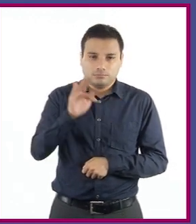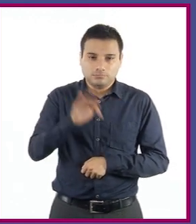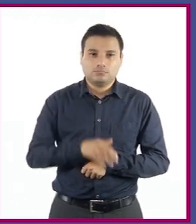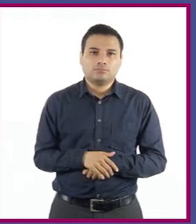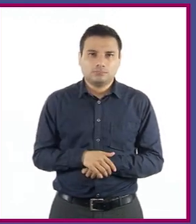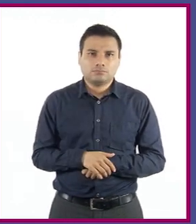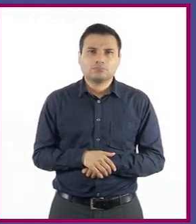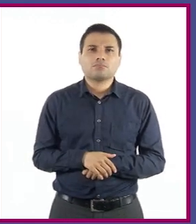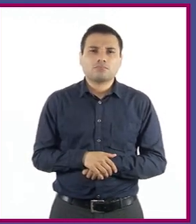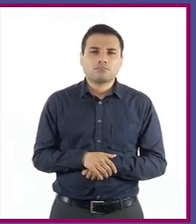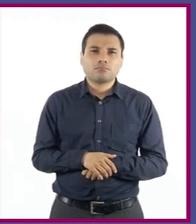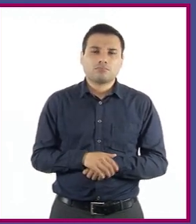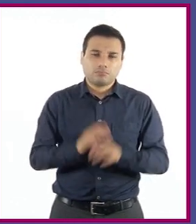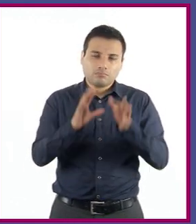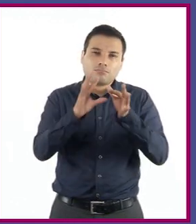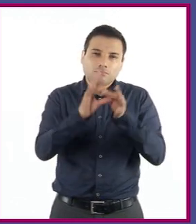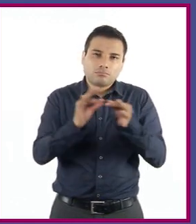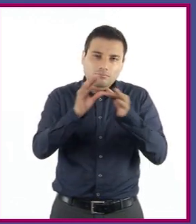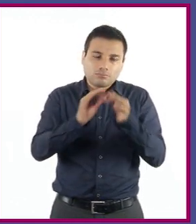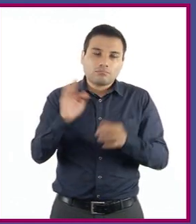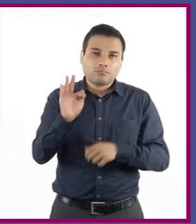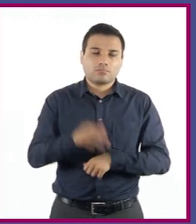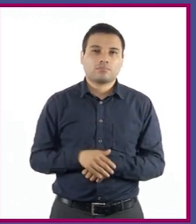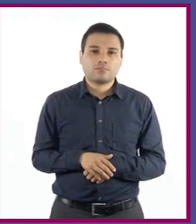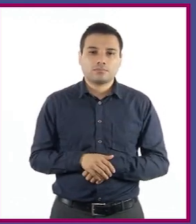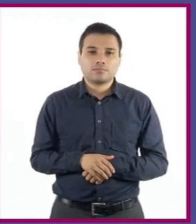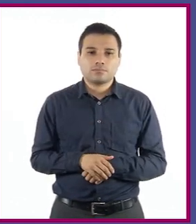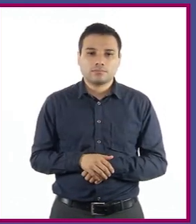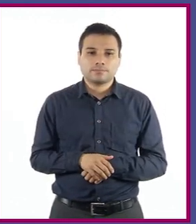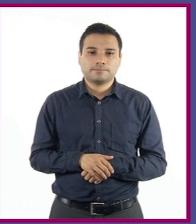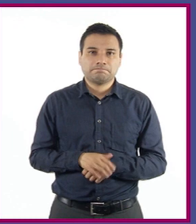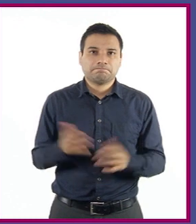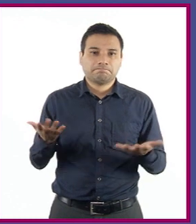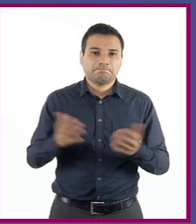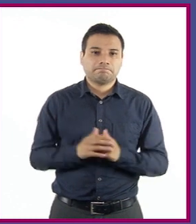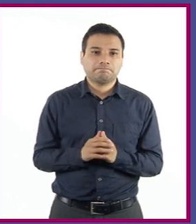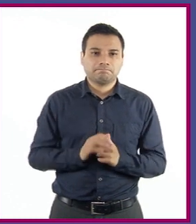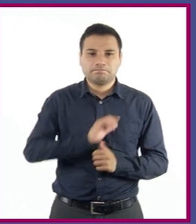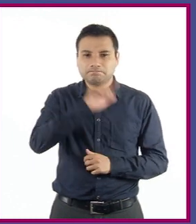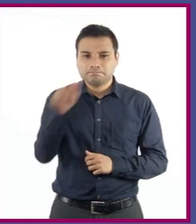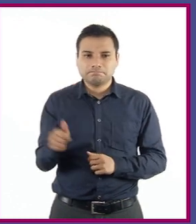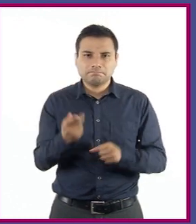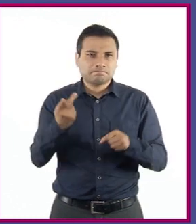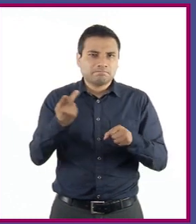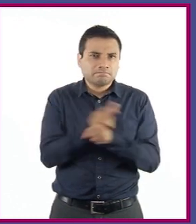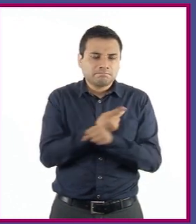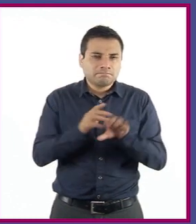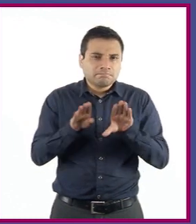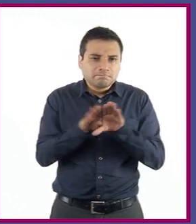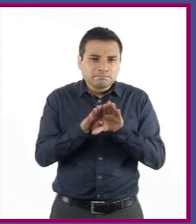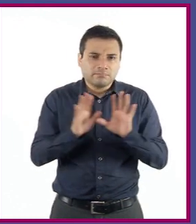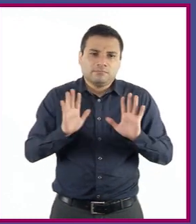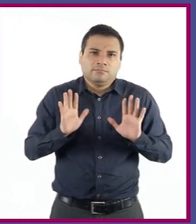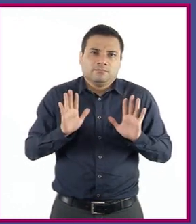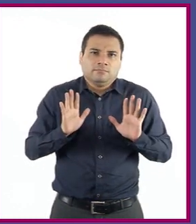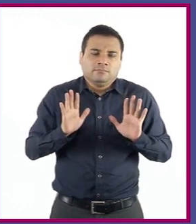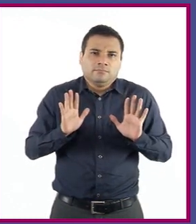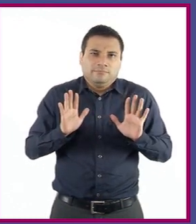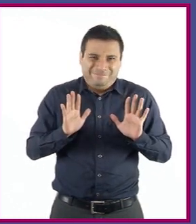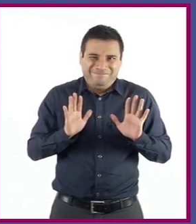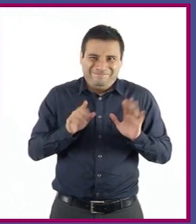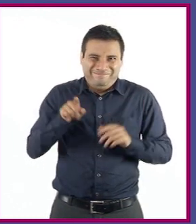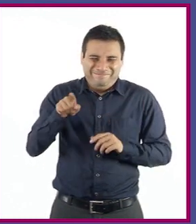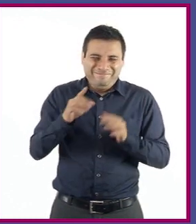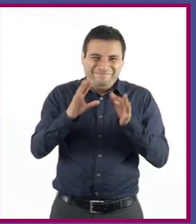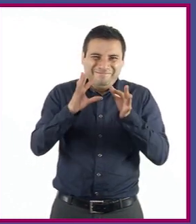referirse a una posibilidad, sin estar seguro en que pueda acontecer o suceder. Y en este caso, como lo